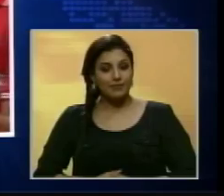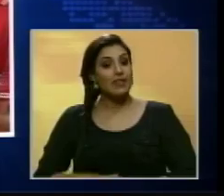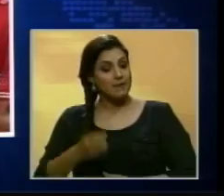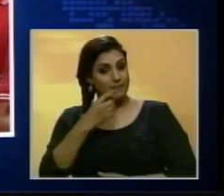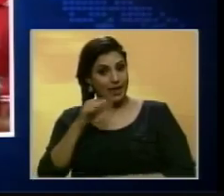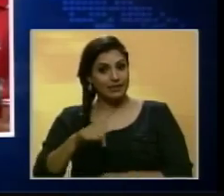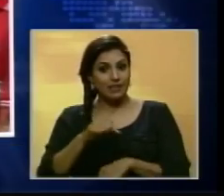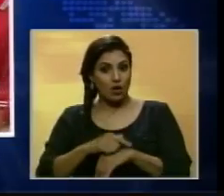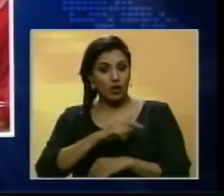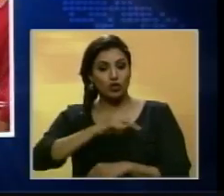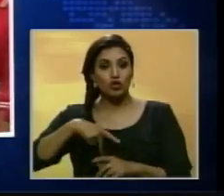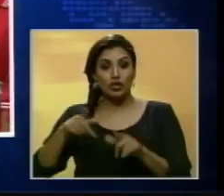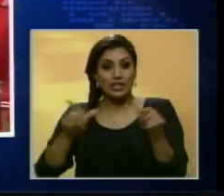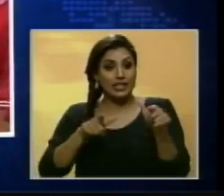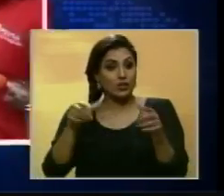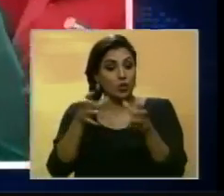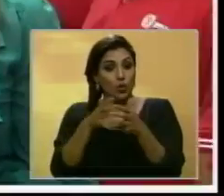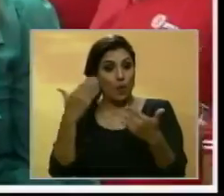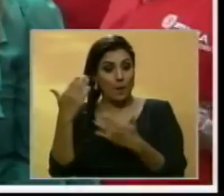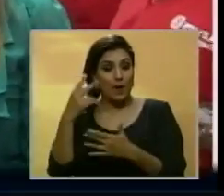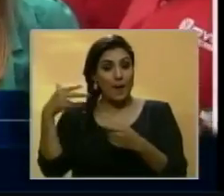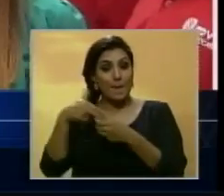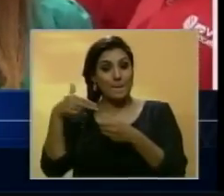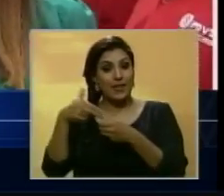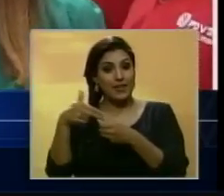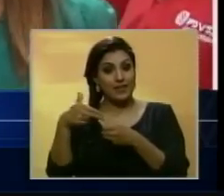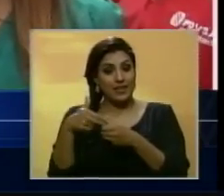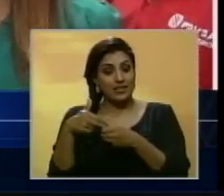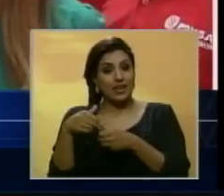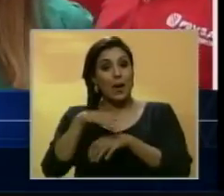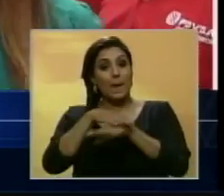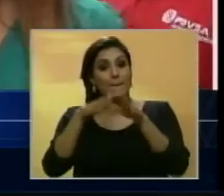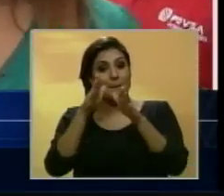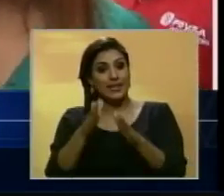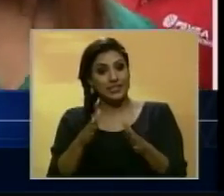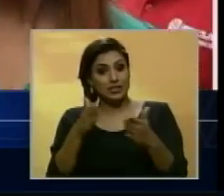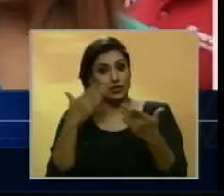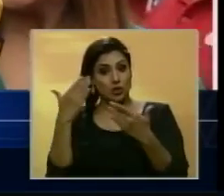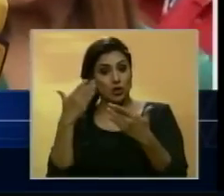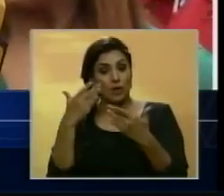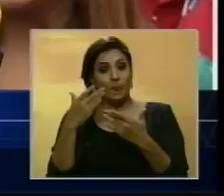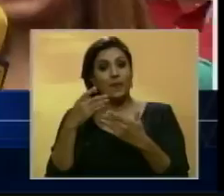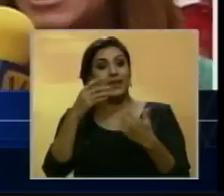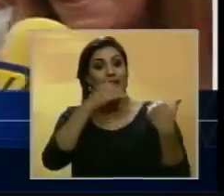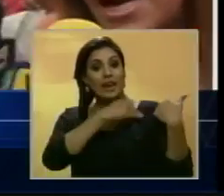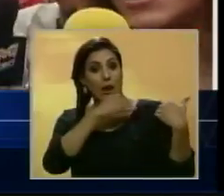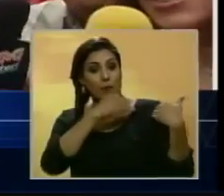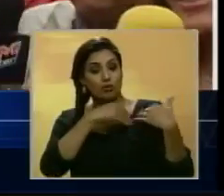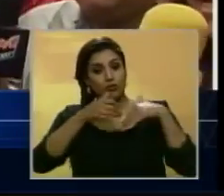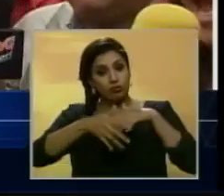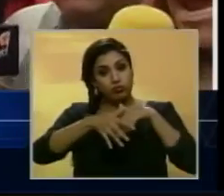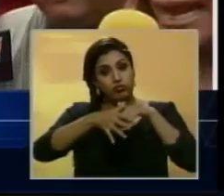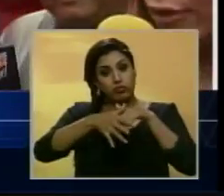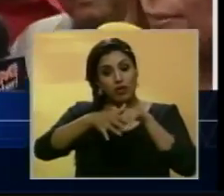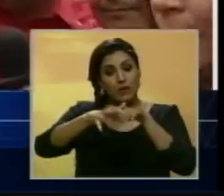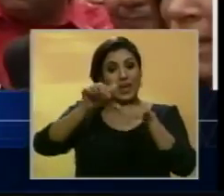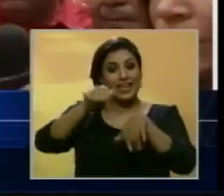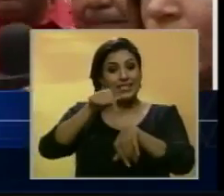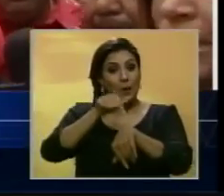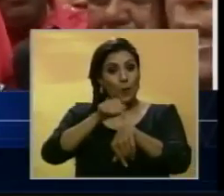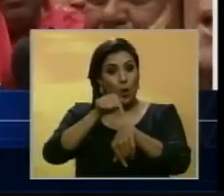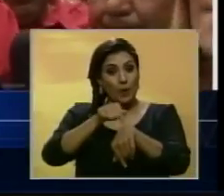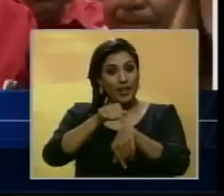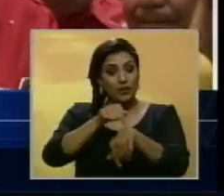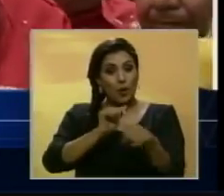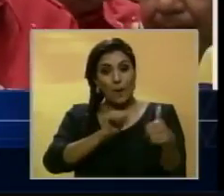y a esta hora ya se encuentra todo listo aquí en PDVSA La Campiña. El ministro Eulogio del Pino encabeza la marcha que sale en estos